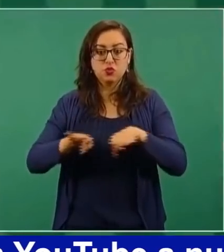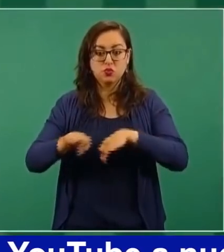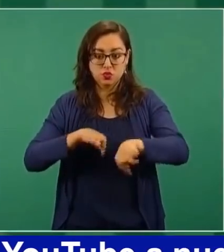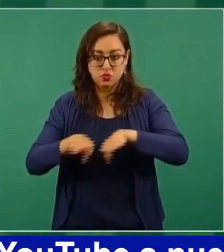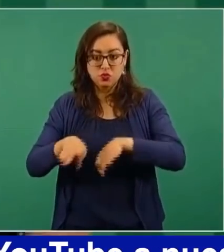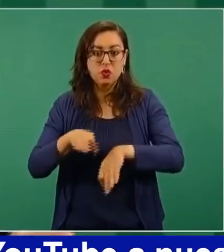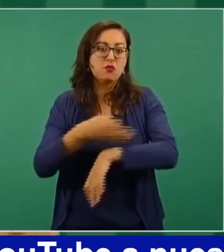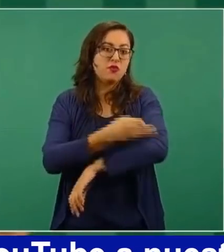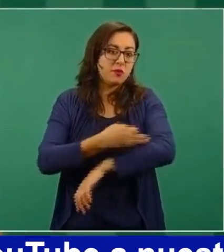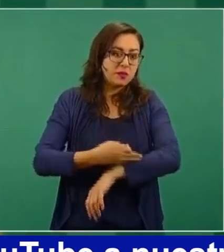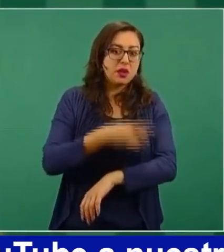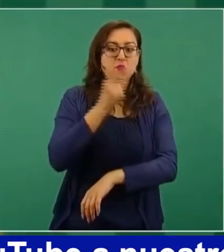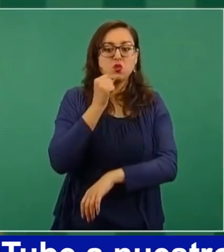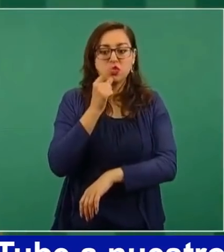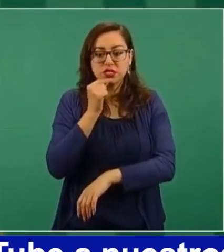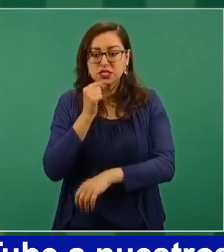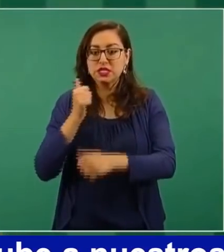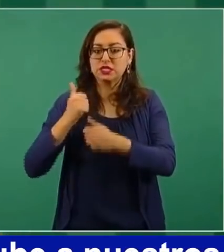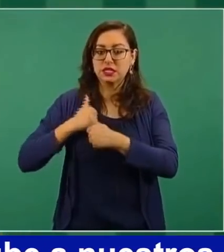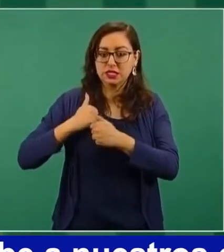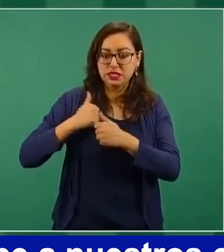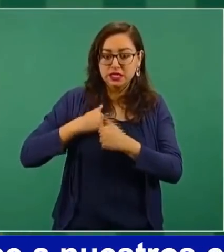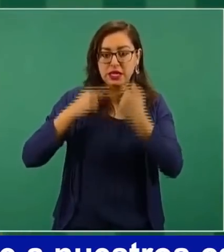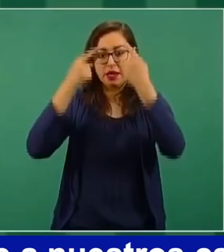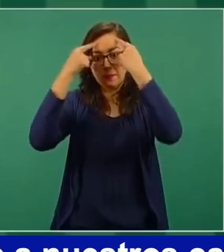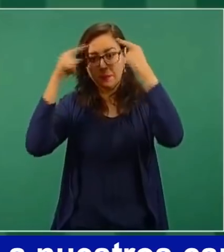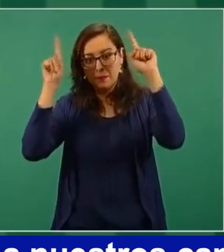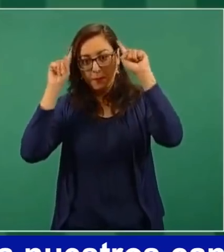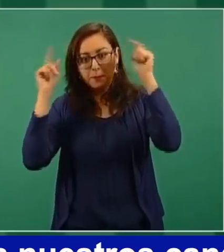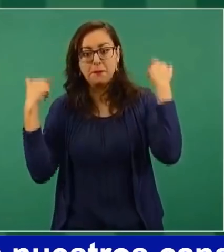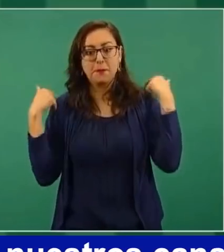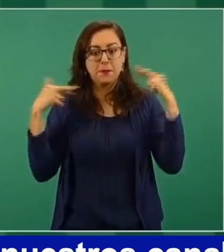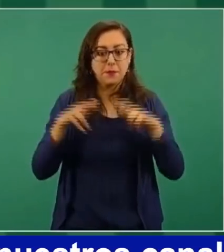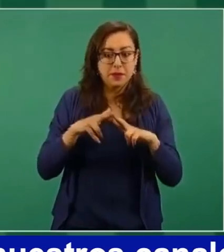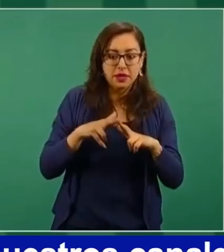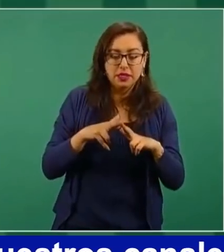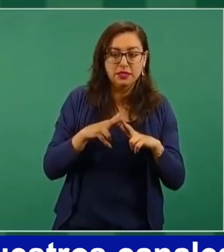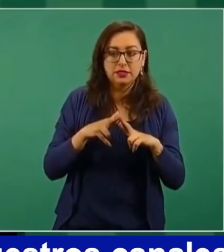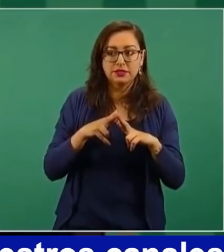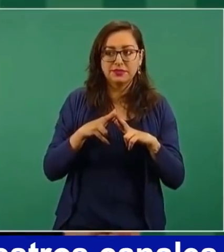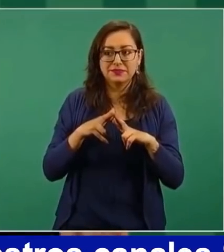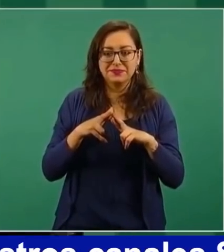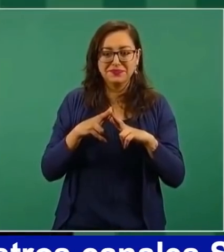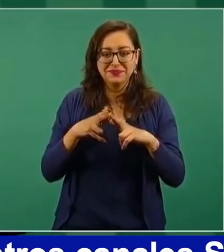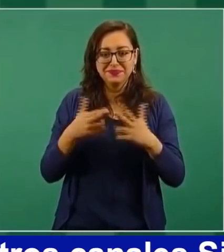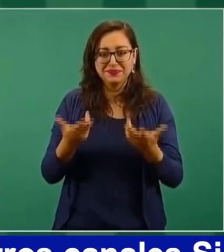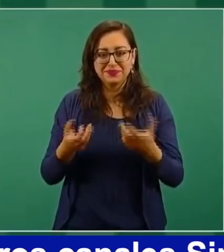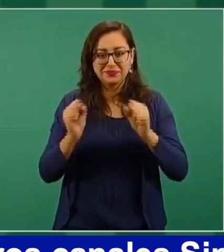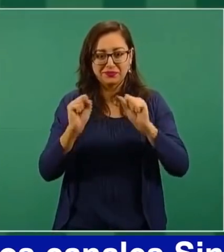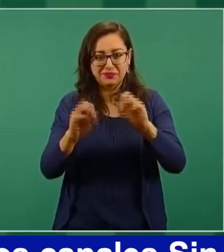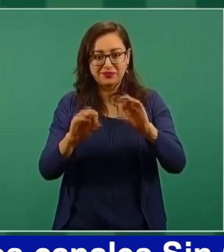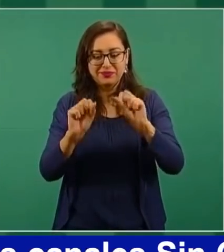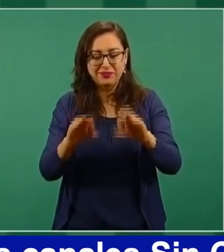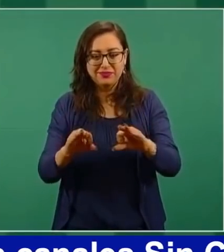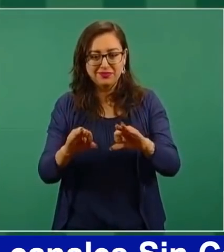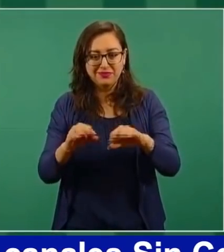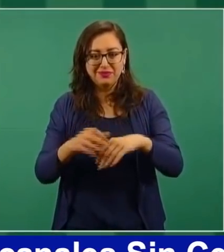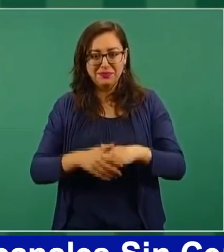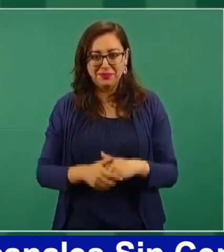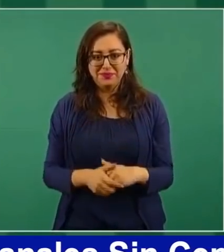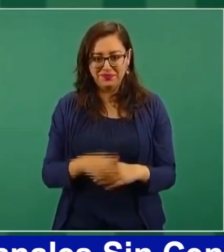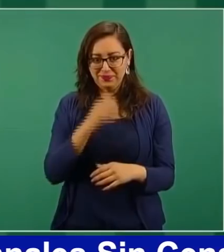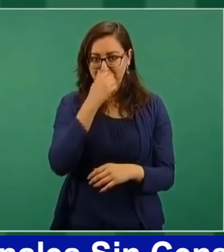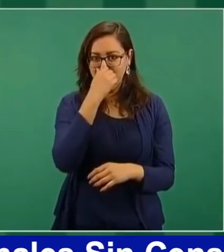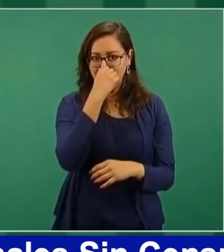un policía, de un soldado, de un marino, de un maestro, de un oficinista,